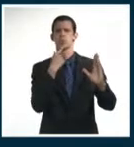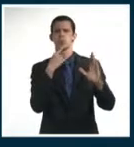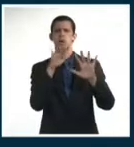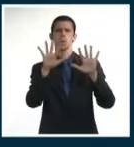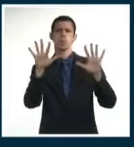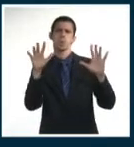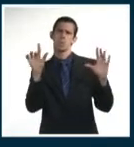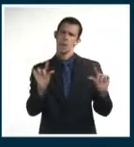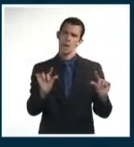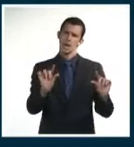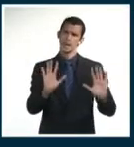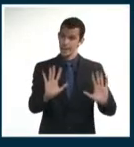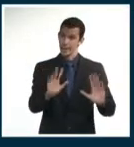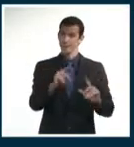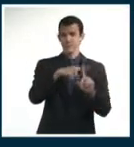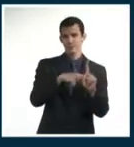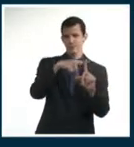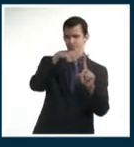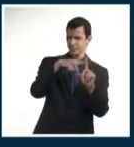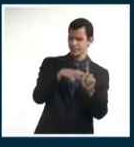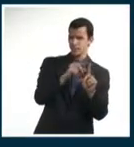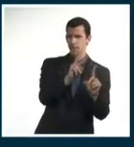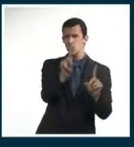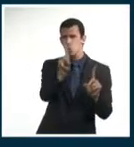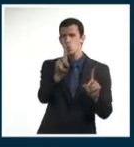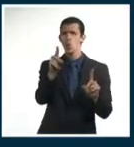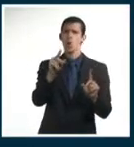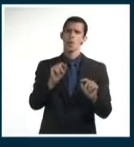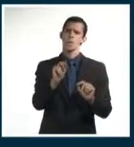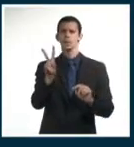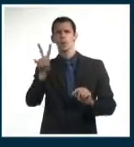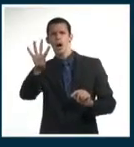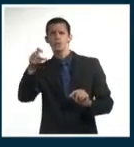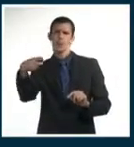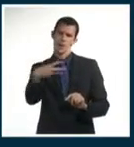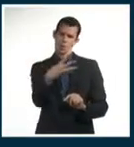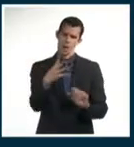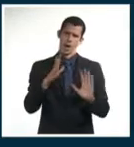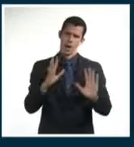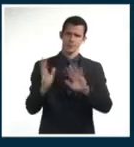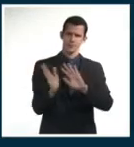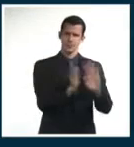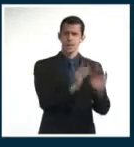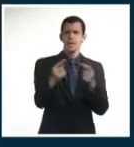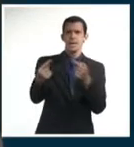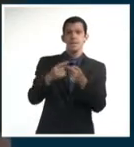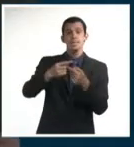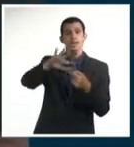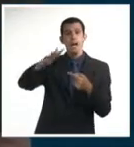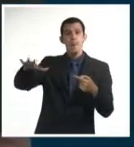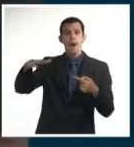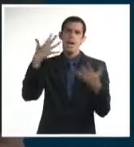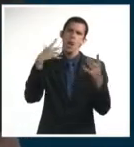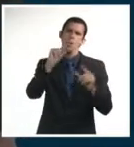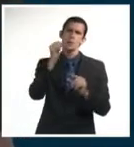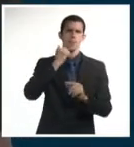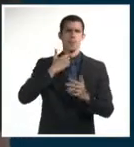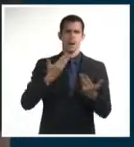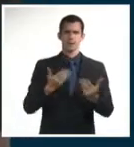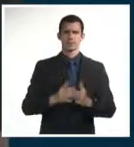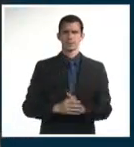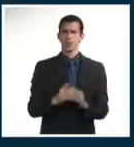madrugada tendrán valores de 21 y hasta 24 grados Celsius superiores en localidades costeras, y las máximas por la tarde con valores